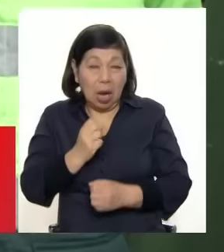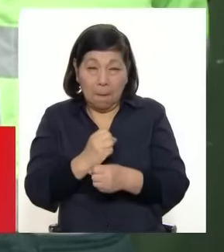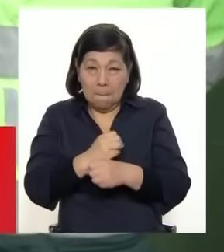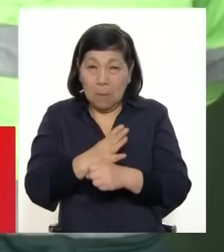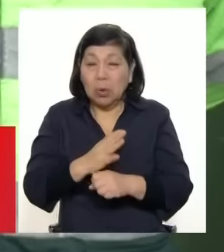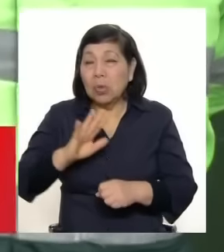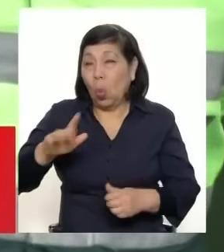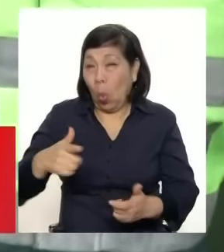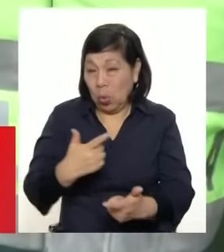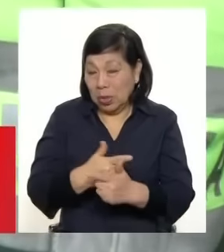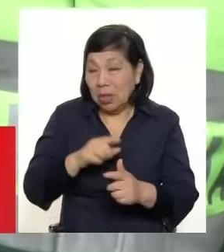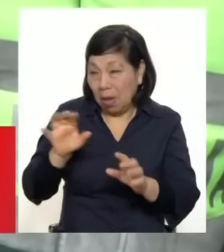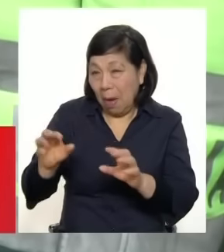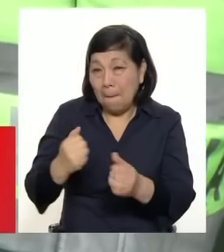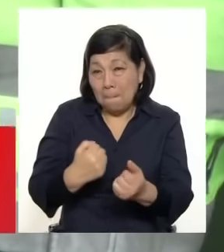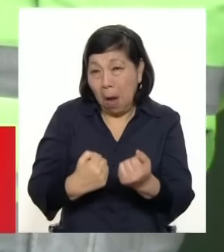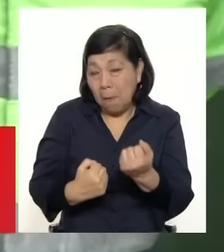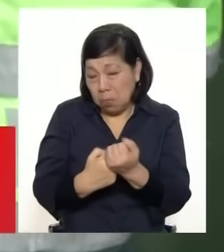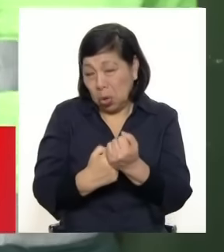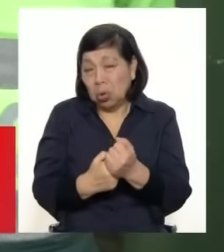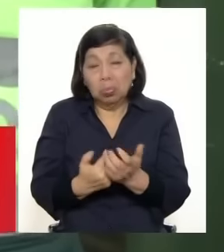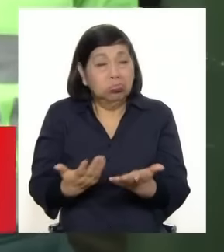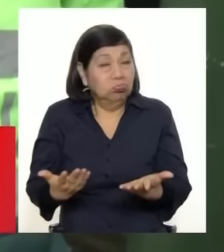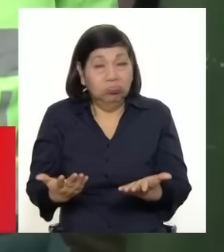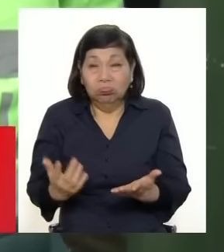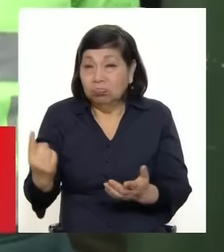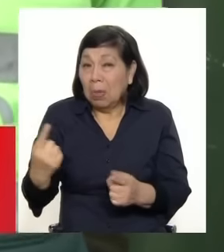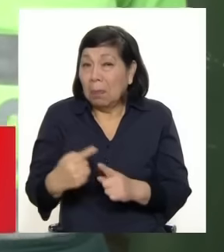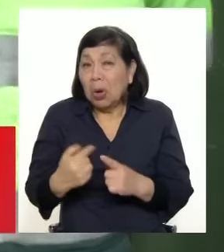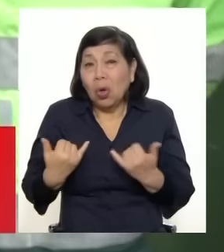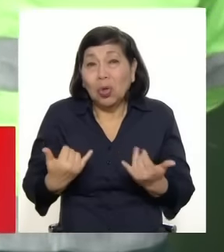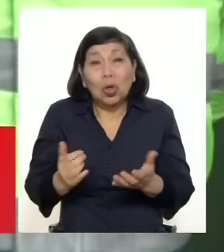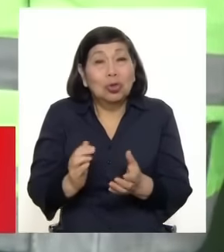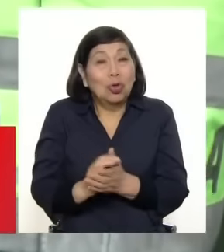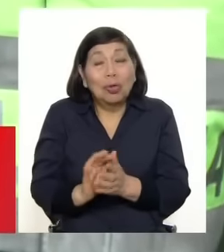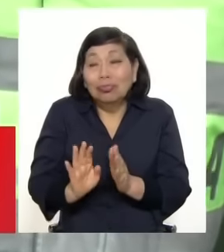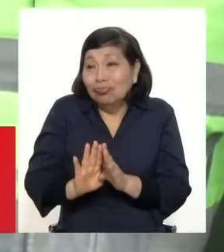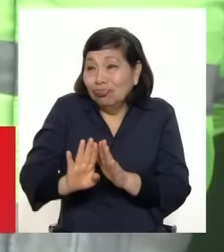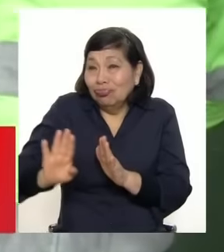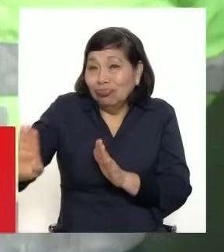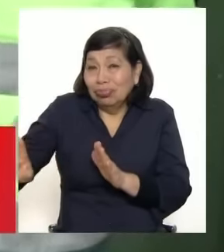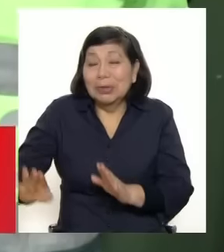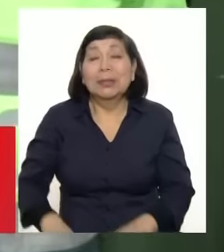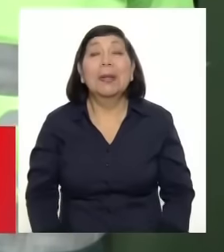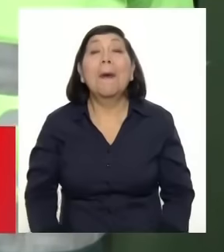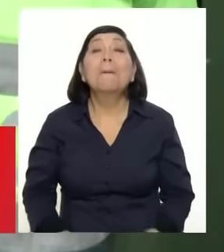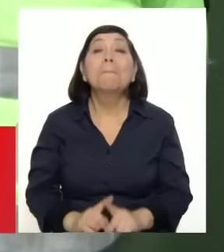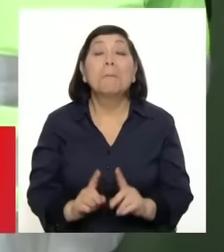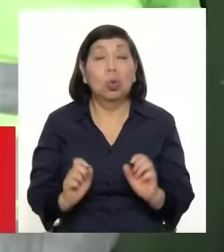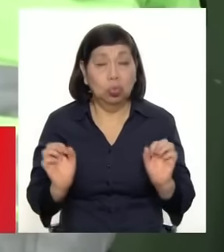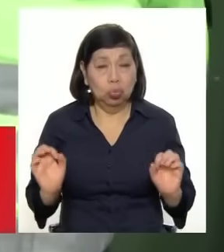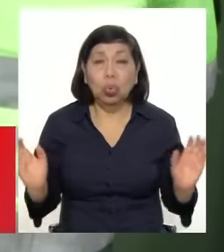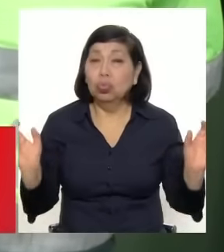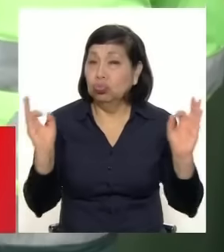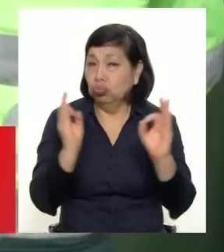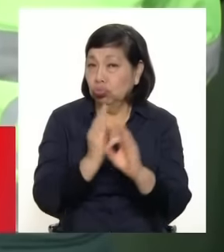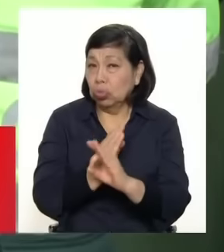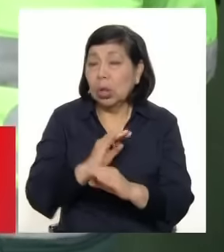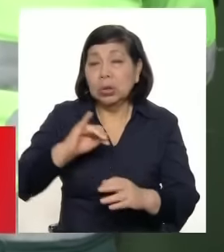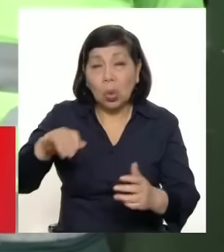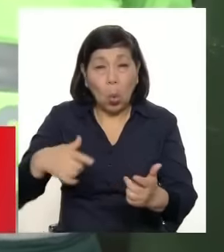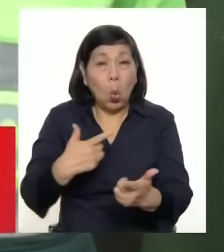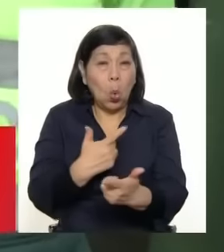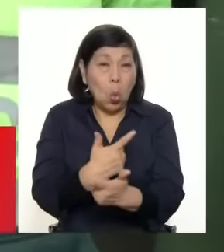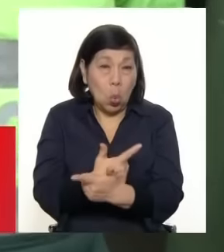madrugada en San Juan de Lurigancho. Comprenderá que no está su presencia acá en Chorrillos, porque Chorrillos no está en estado de emergencia, pero en simultáneo estamos trabajando en San Juan de